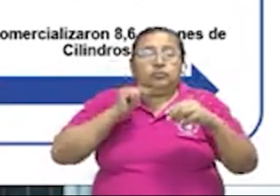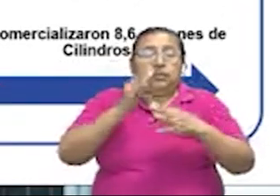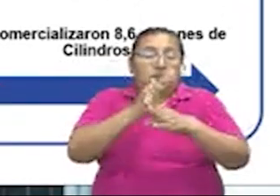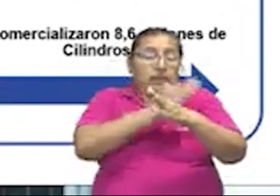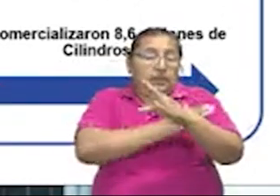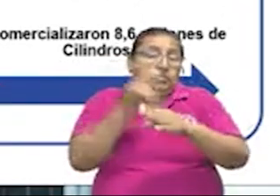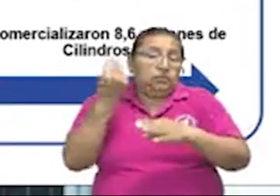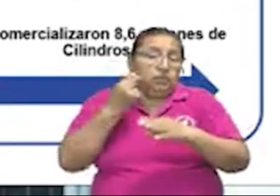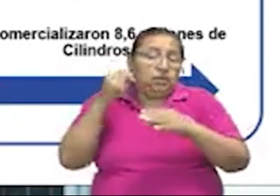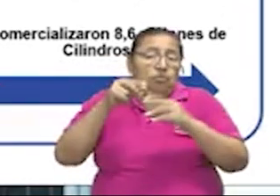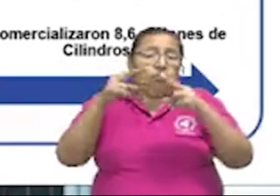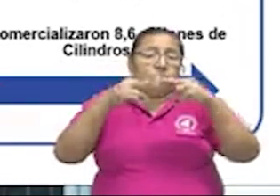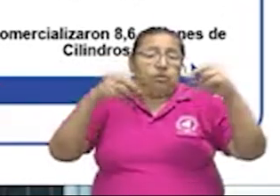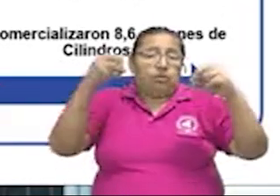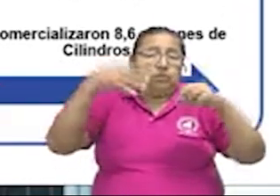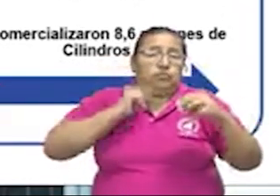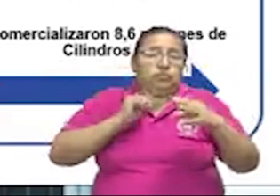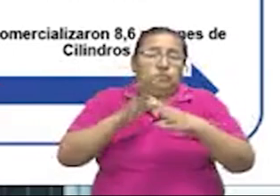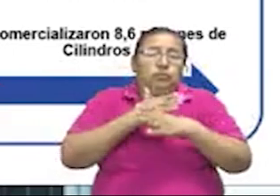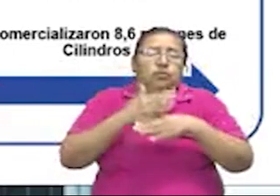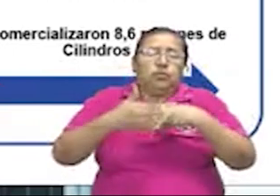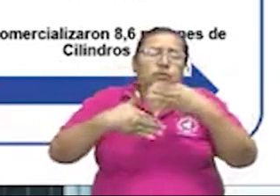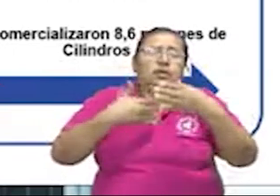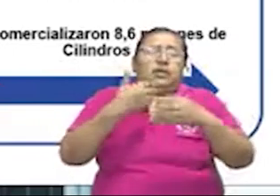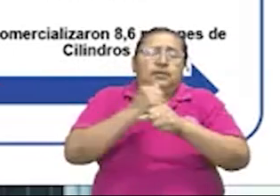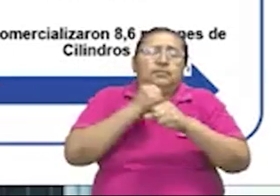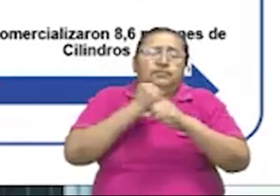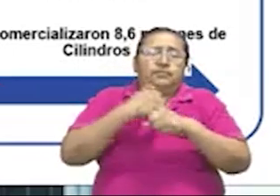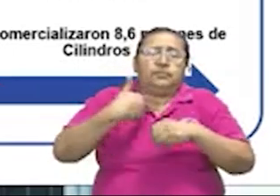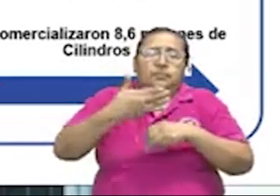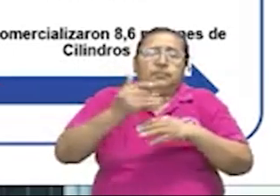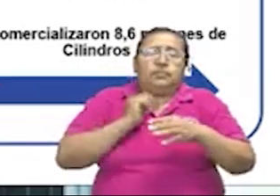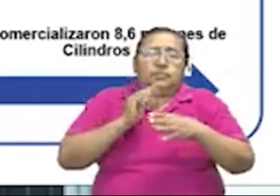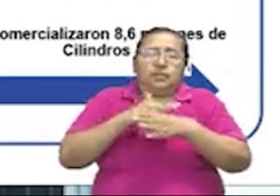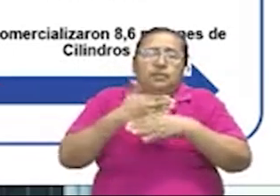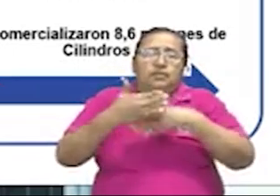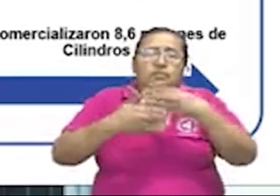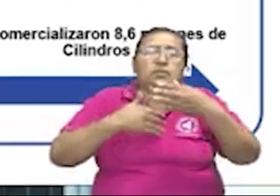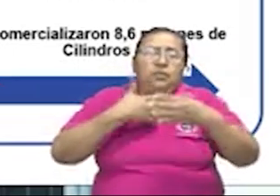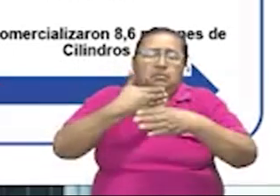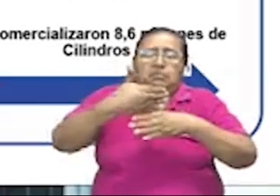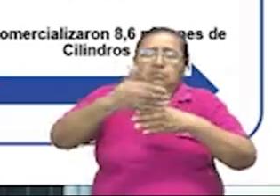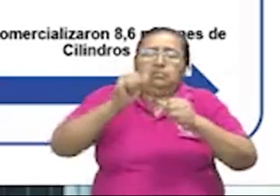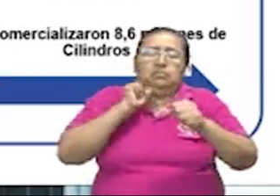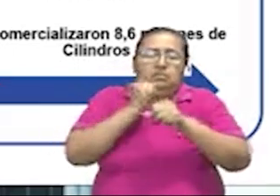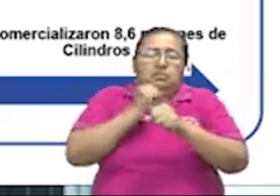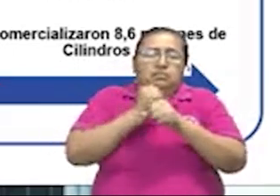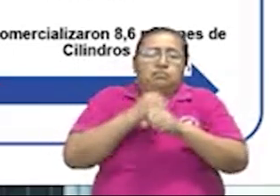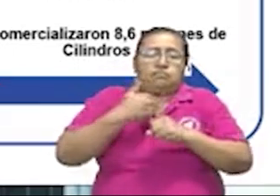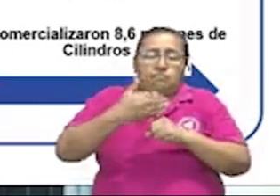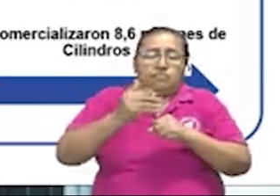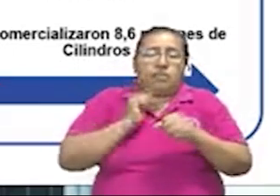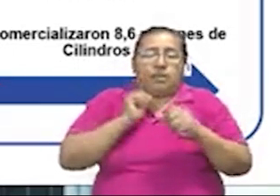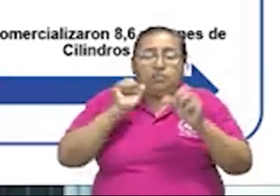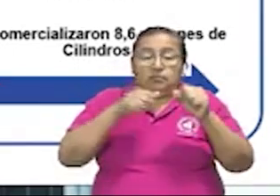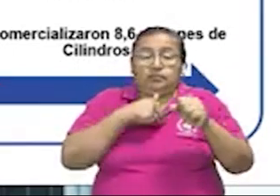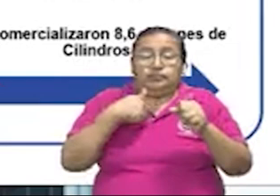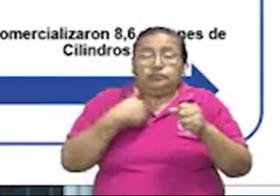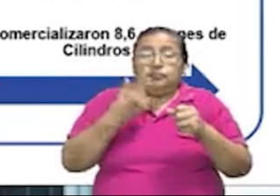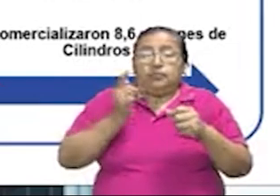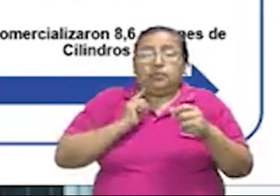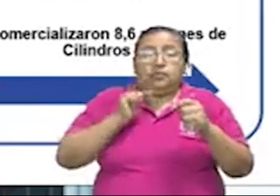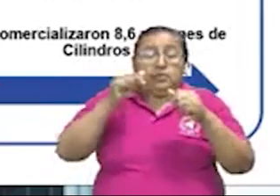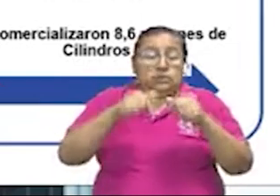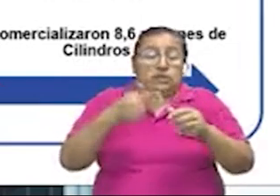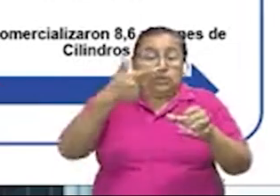antes estábamos consumiendo más energía de petróleo, pues hemos disminuido bastante la energía de petróleo, entonces posiblemente esa sea la parte que tenga, porque